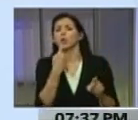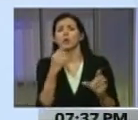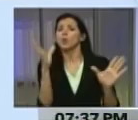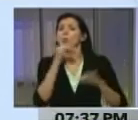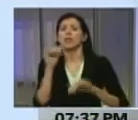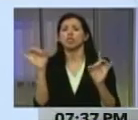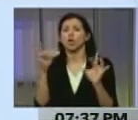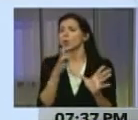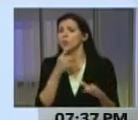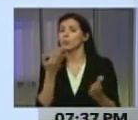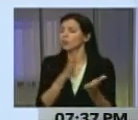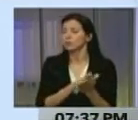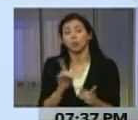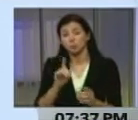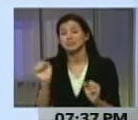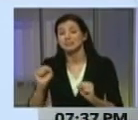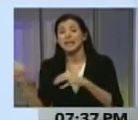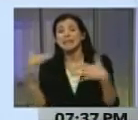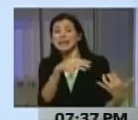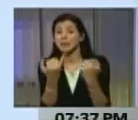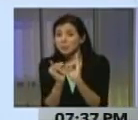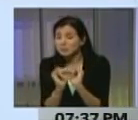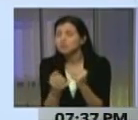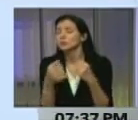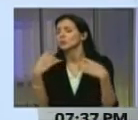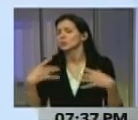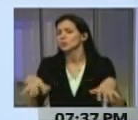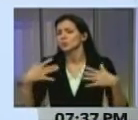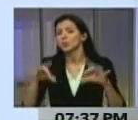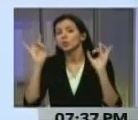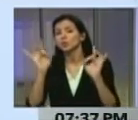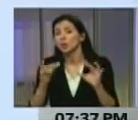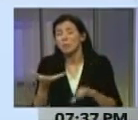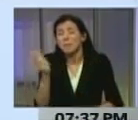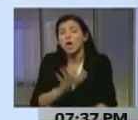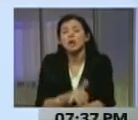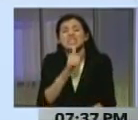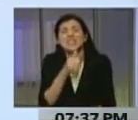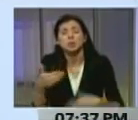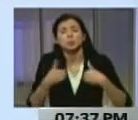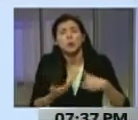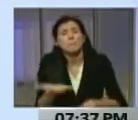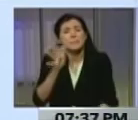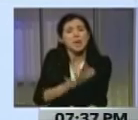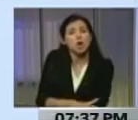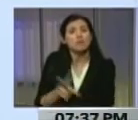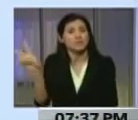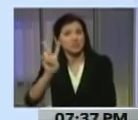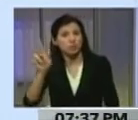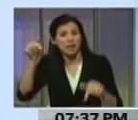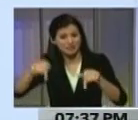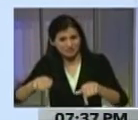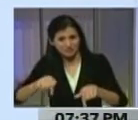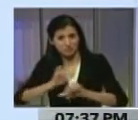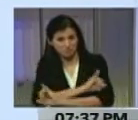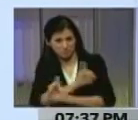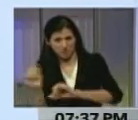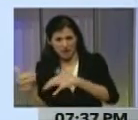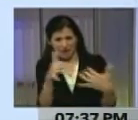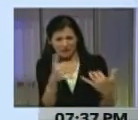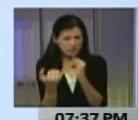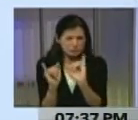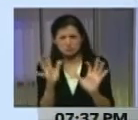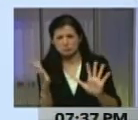independencia? El país que más sufrió fue el nuestro, Venezuela. Venezuela, al terminar la guerra de independencia, por